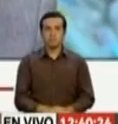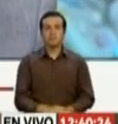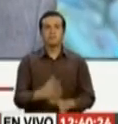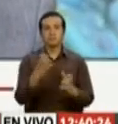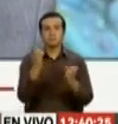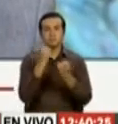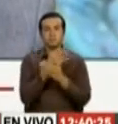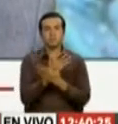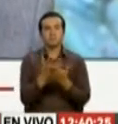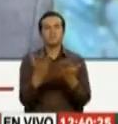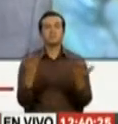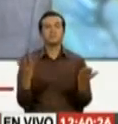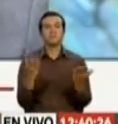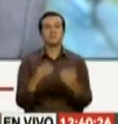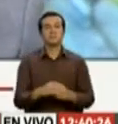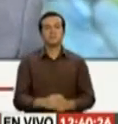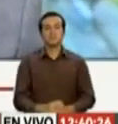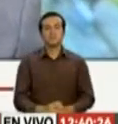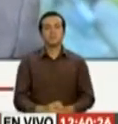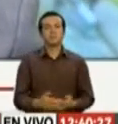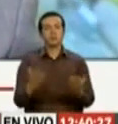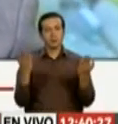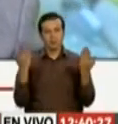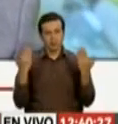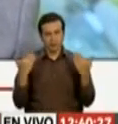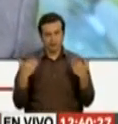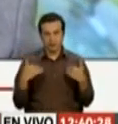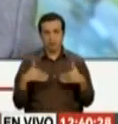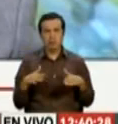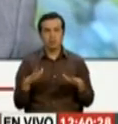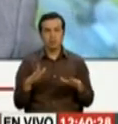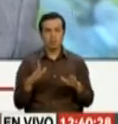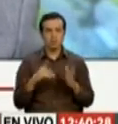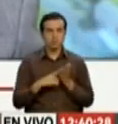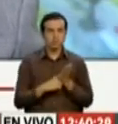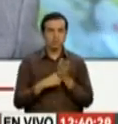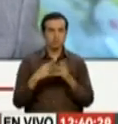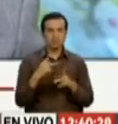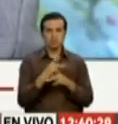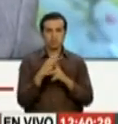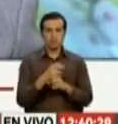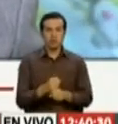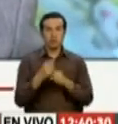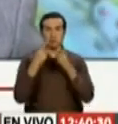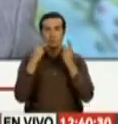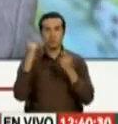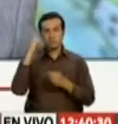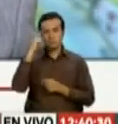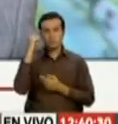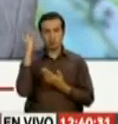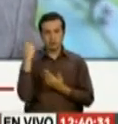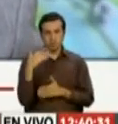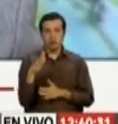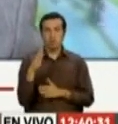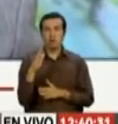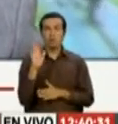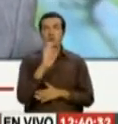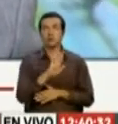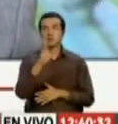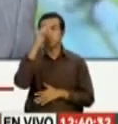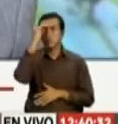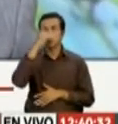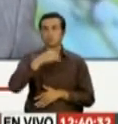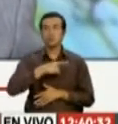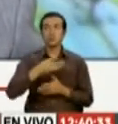Quiero informarles de que ha terminado la sesión del Consejo de Seguridad Pública del Estado, la cual ha tomado